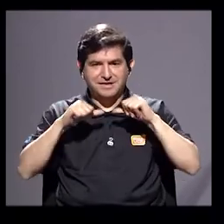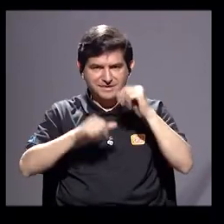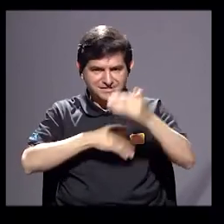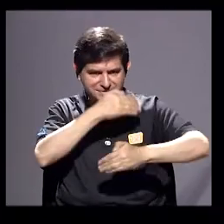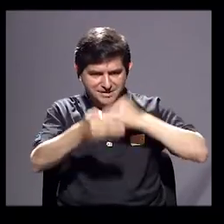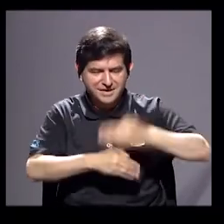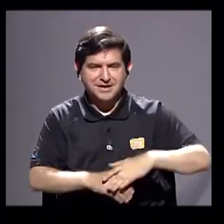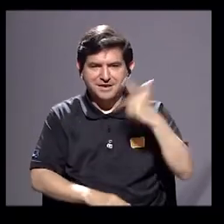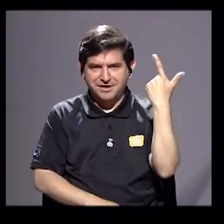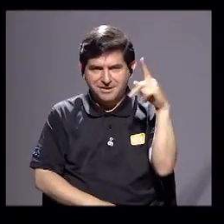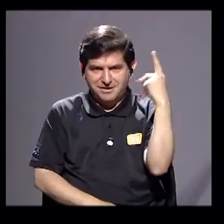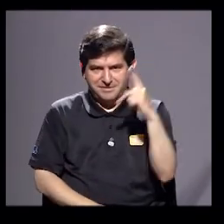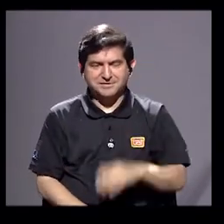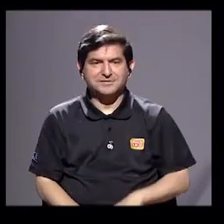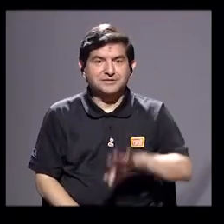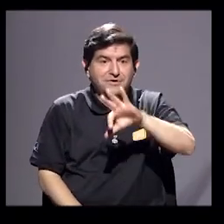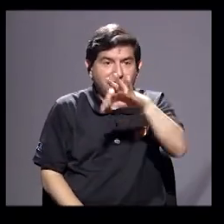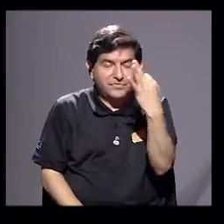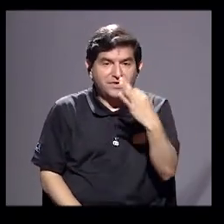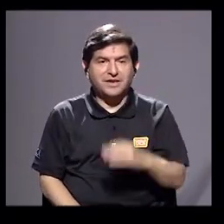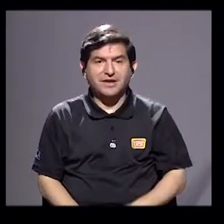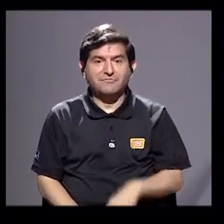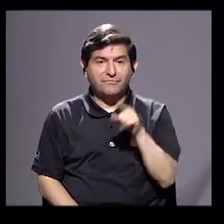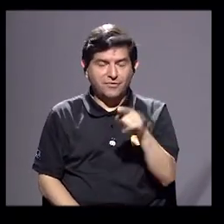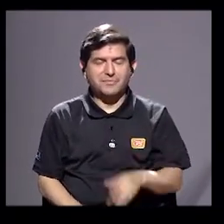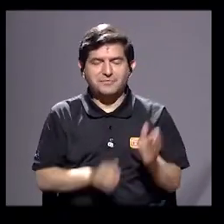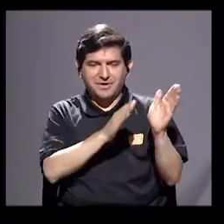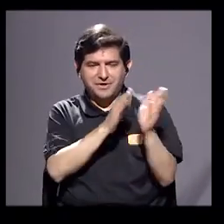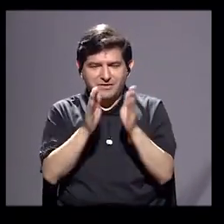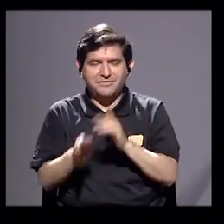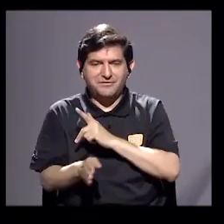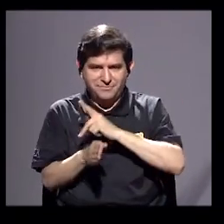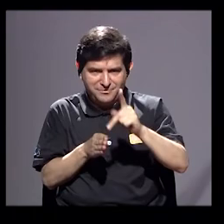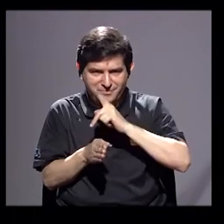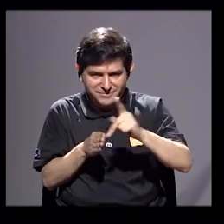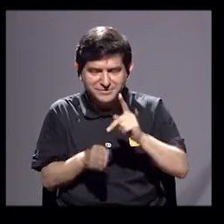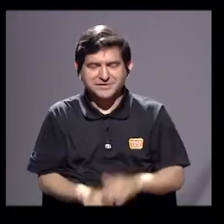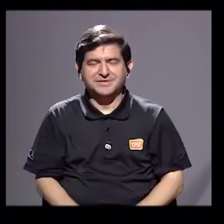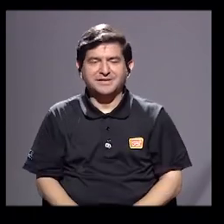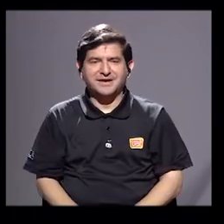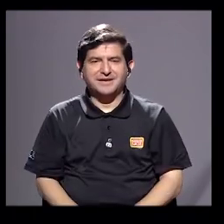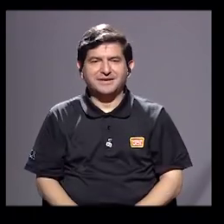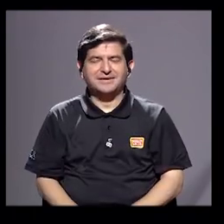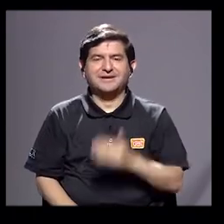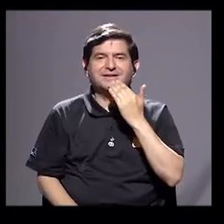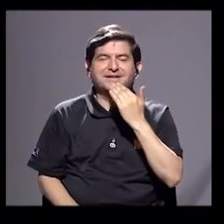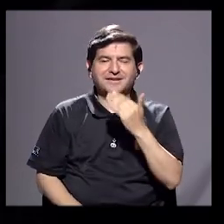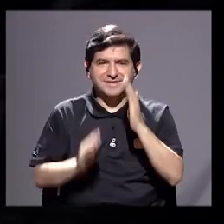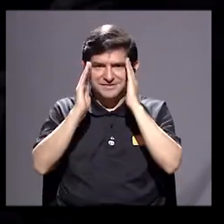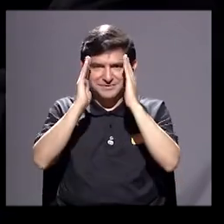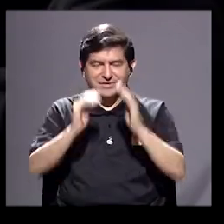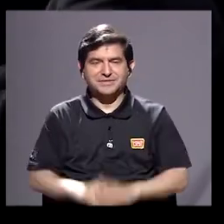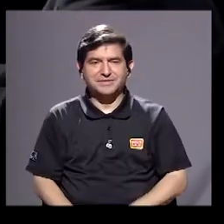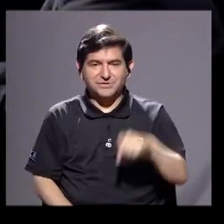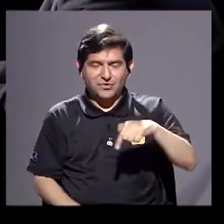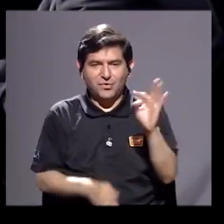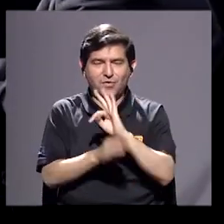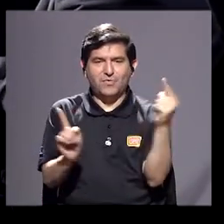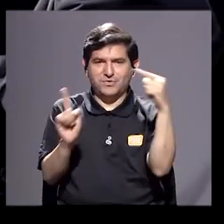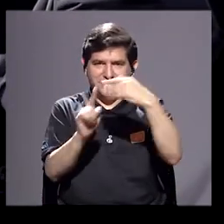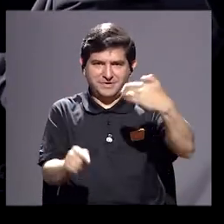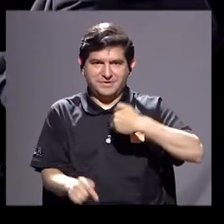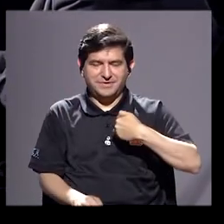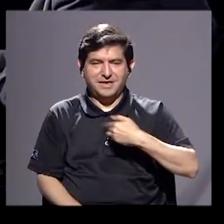el riesgo como le obedeció su formación profesional buena nota por estar con nosotros hacíamos hoy televisión con